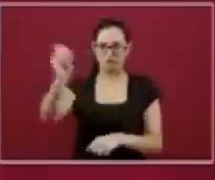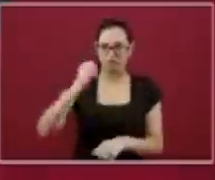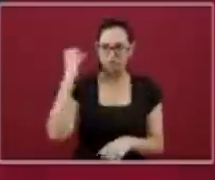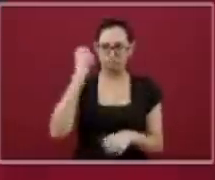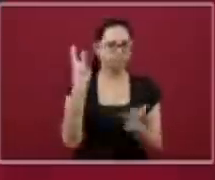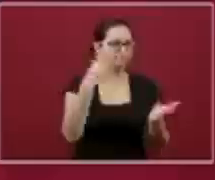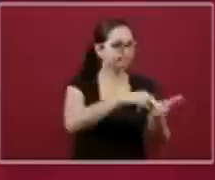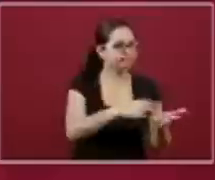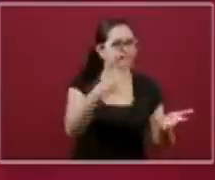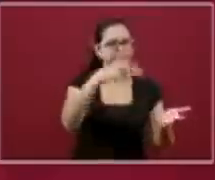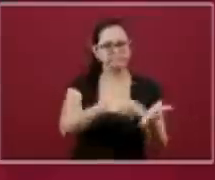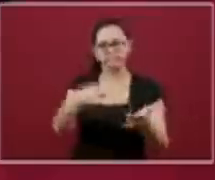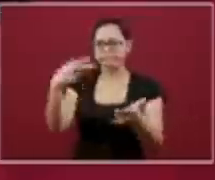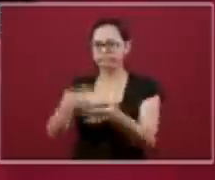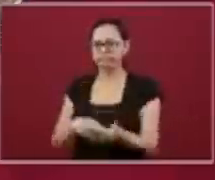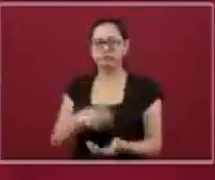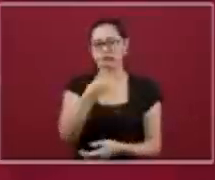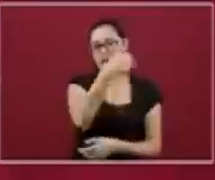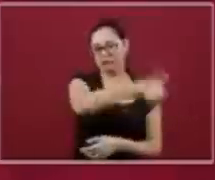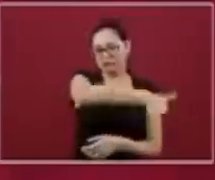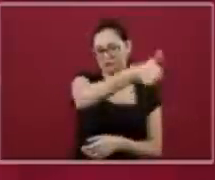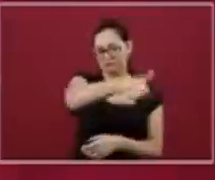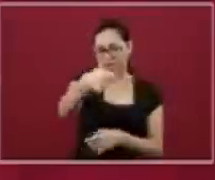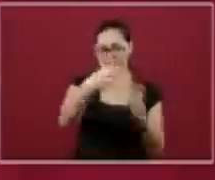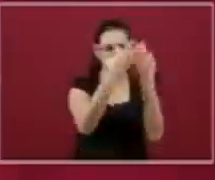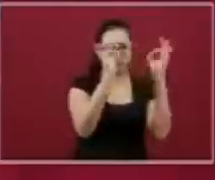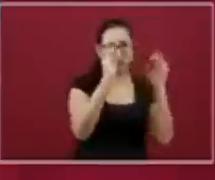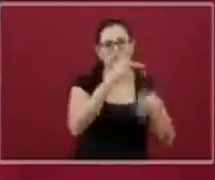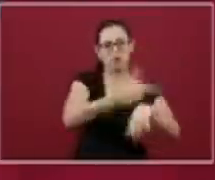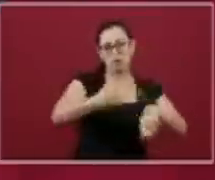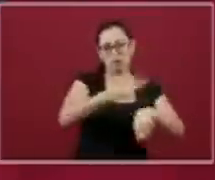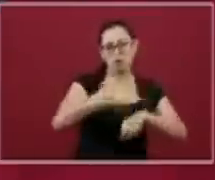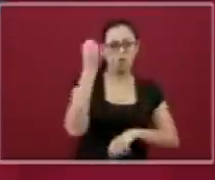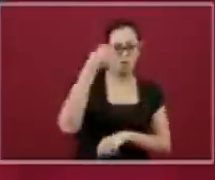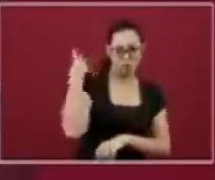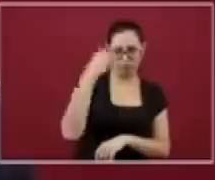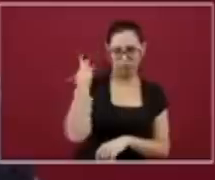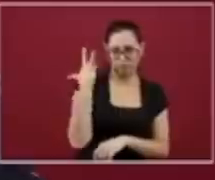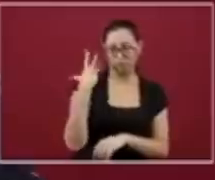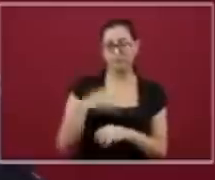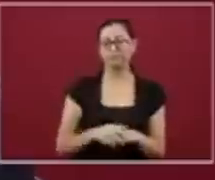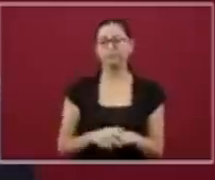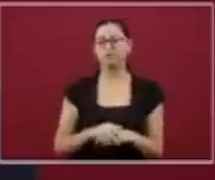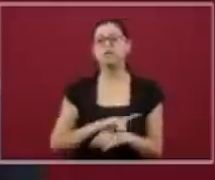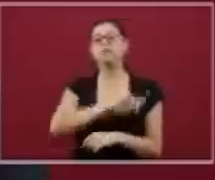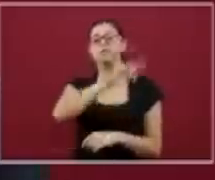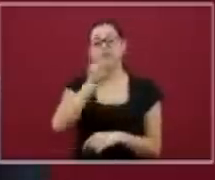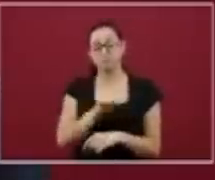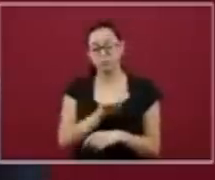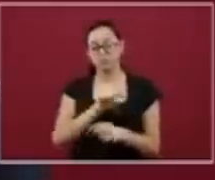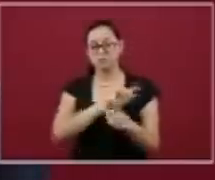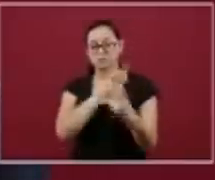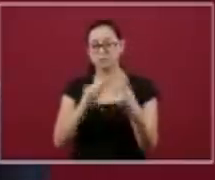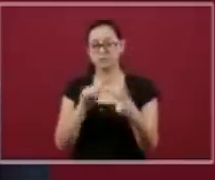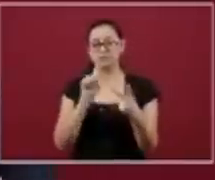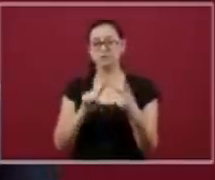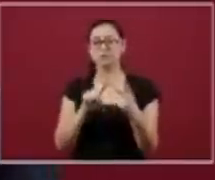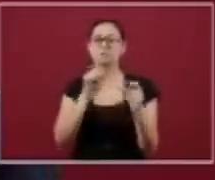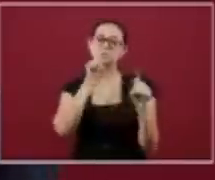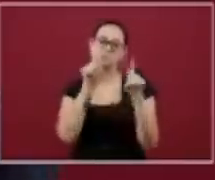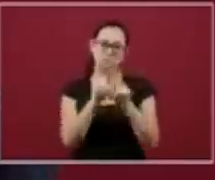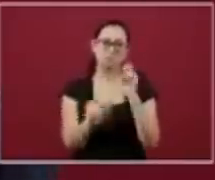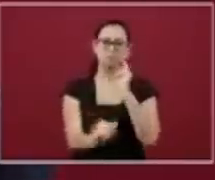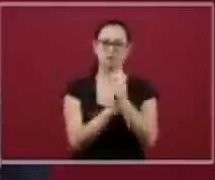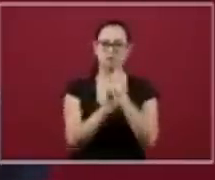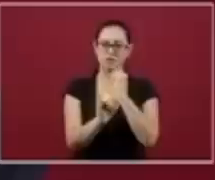realizar. Cada consulado va a organizar el foro que le corresponda. Y además lo organizaremos también vía